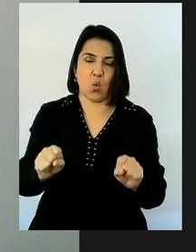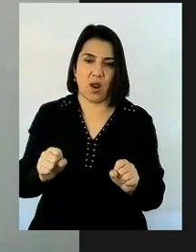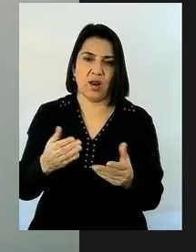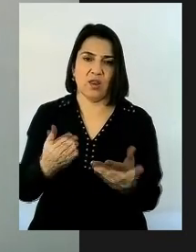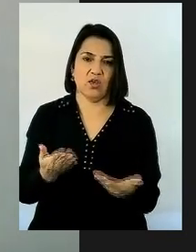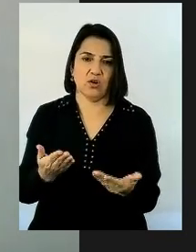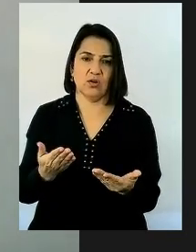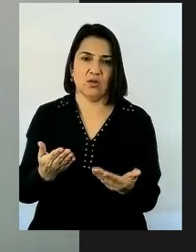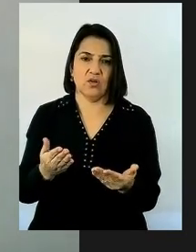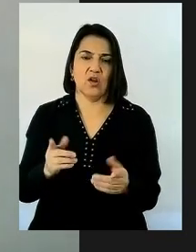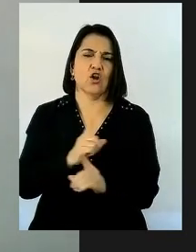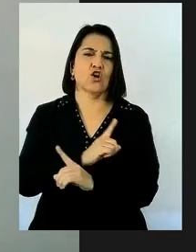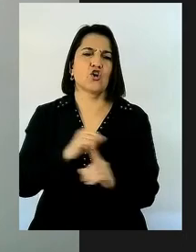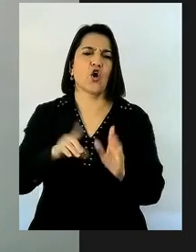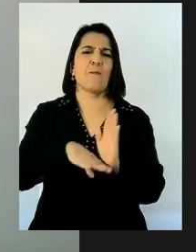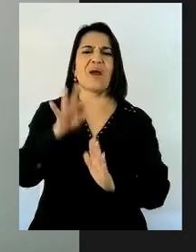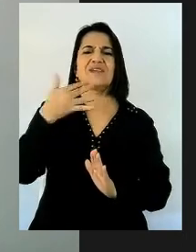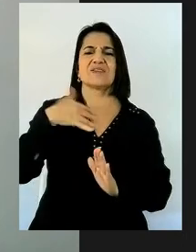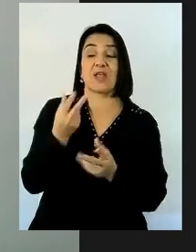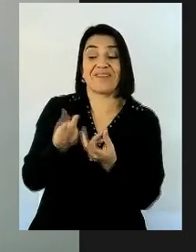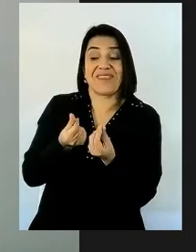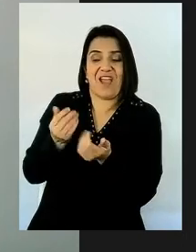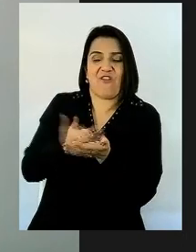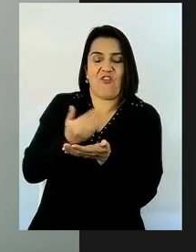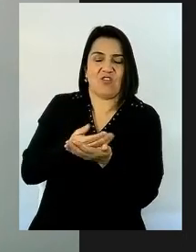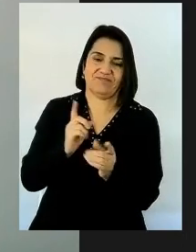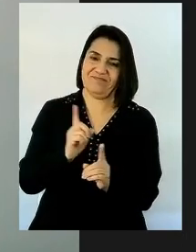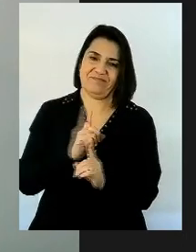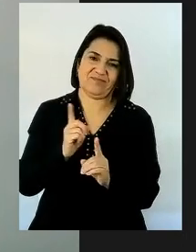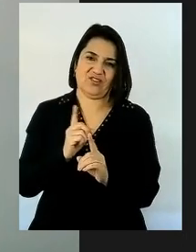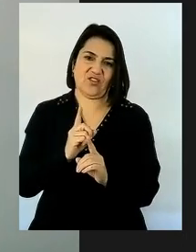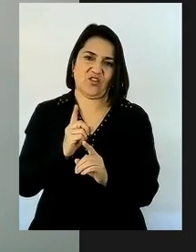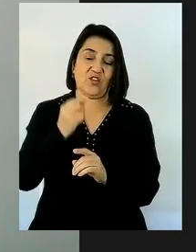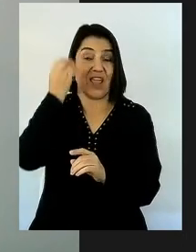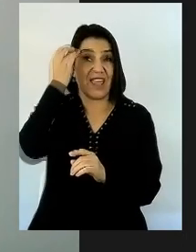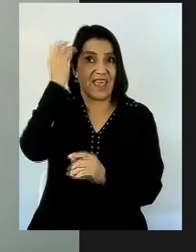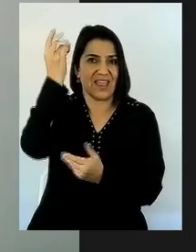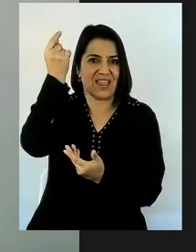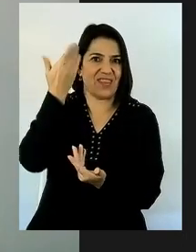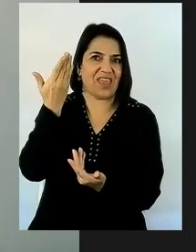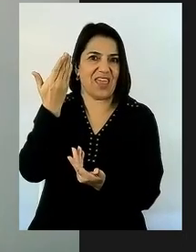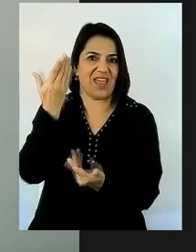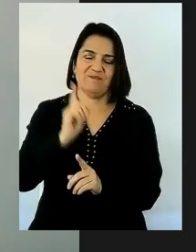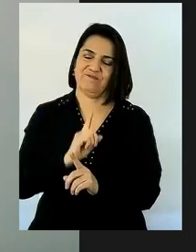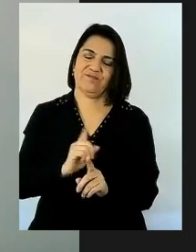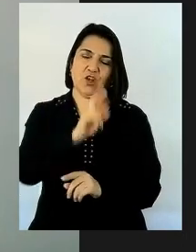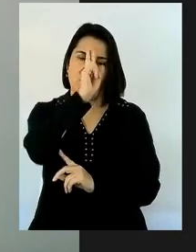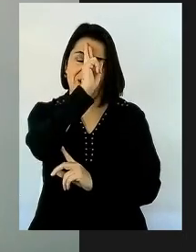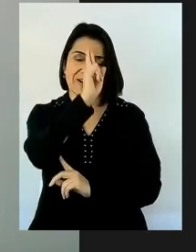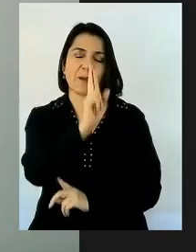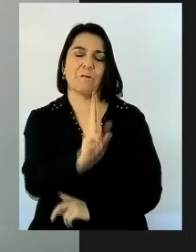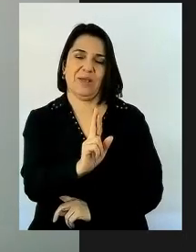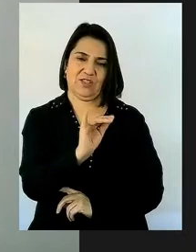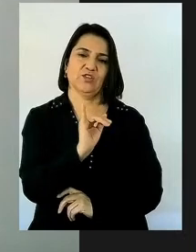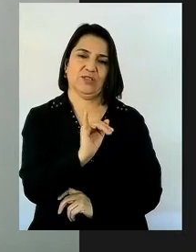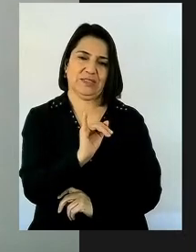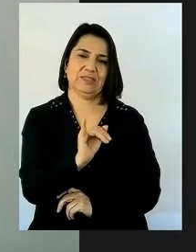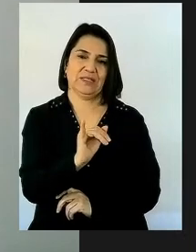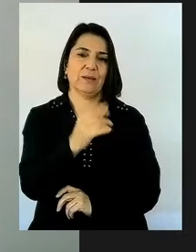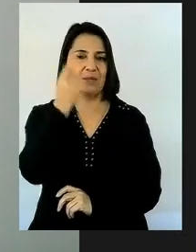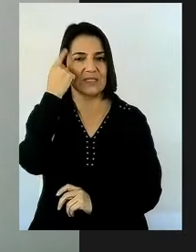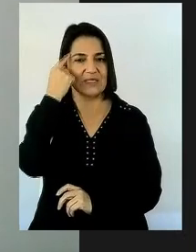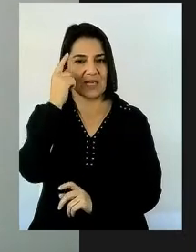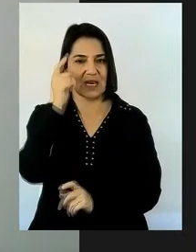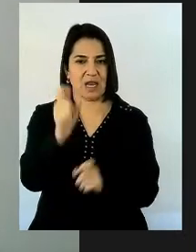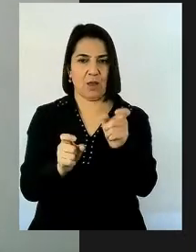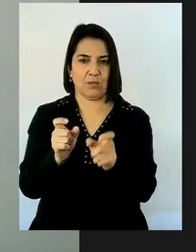no primen los negocios en estos acuerdos, las ideologías más allá, sino que el respeto y pensar en las personas que vienen y en